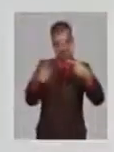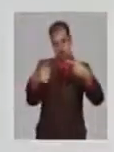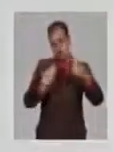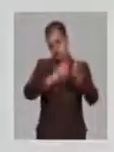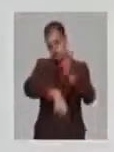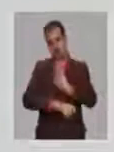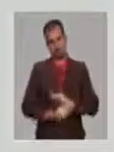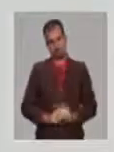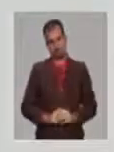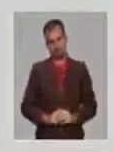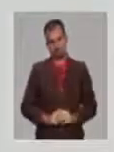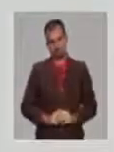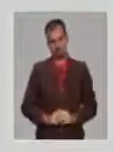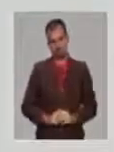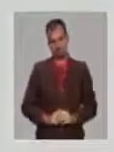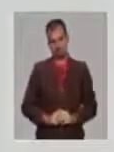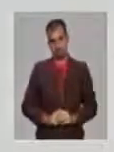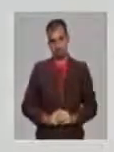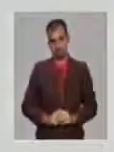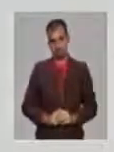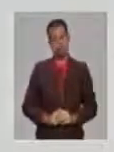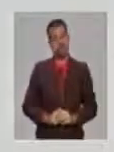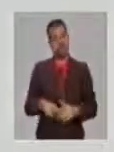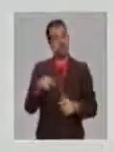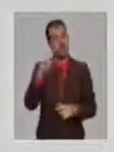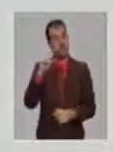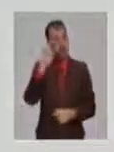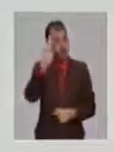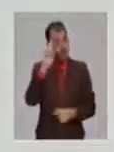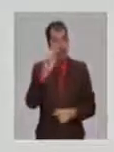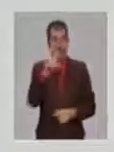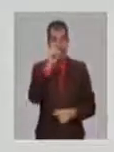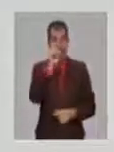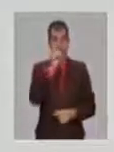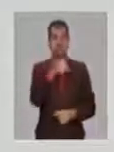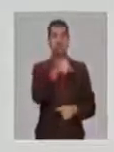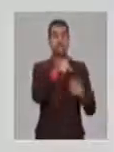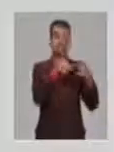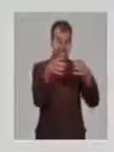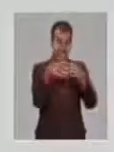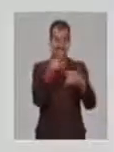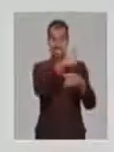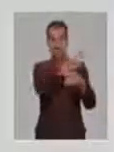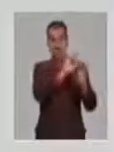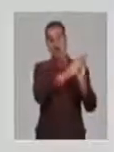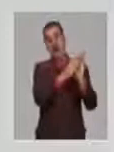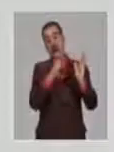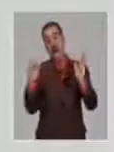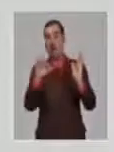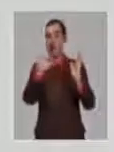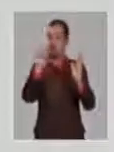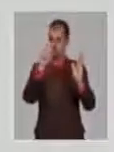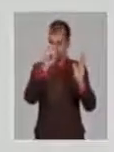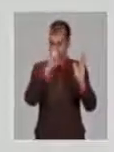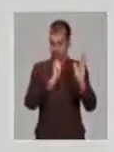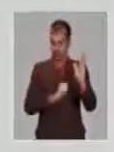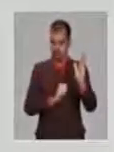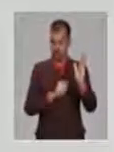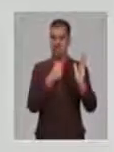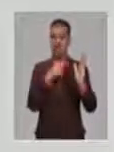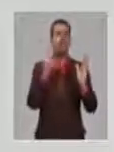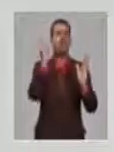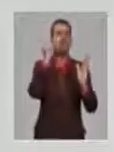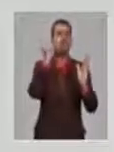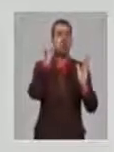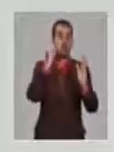para participar. Pero estas personas deben estar comprendidas entre las edades de 19 y 80 años. Y bueno, se ha concebido que sean mujeres con